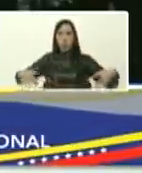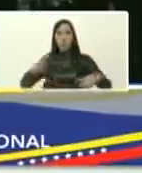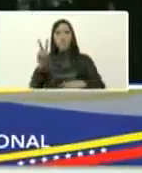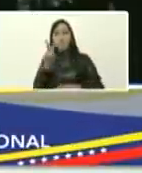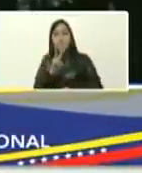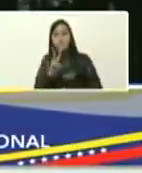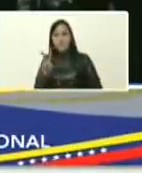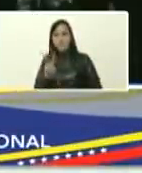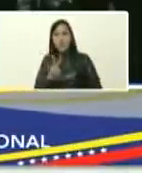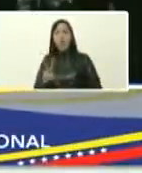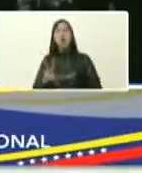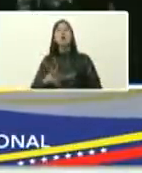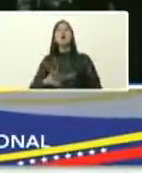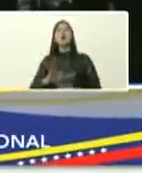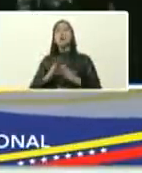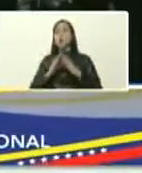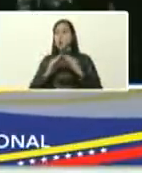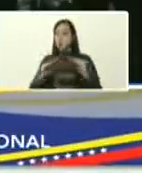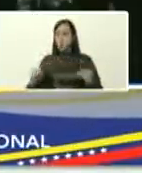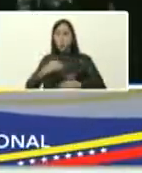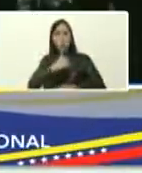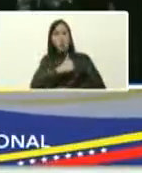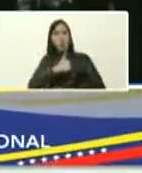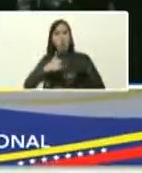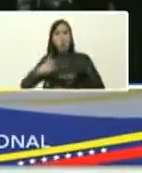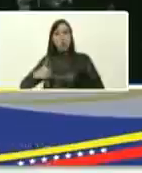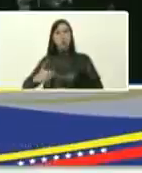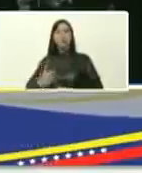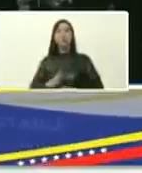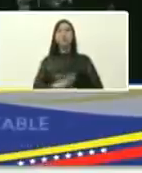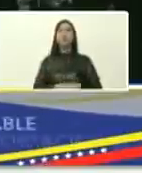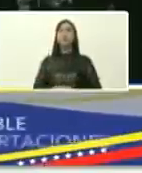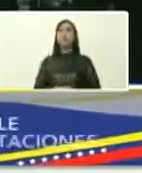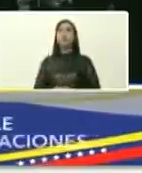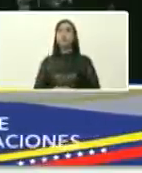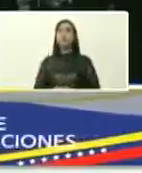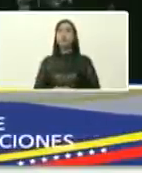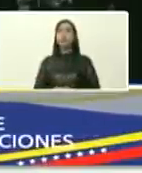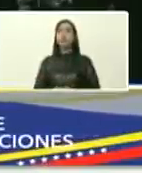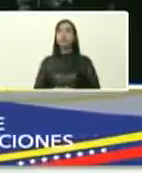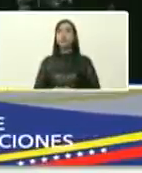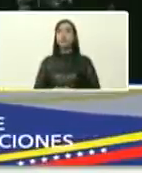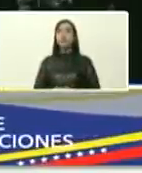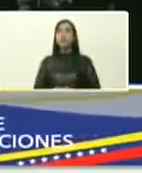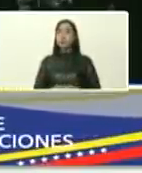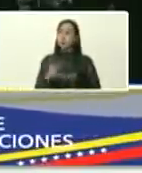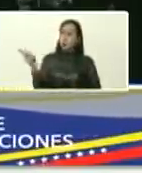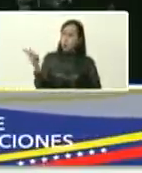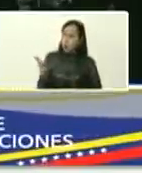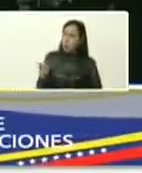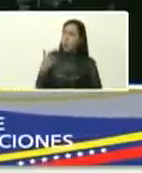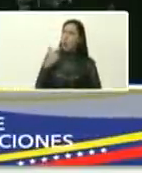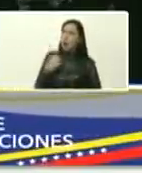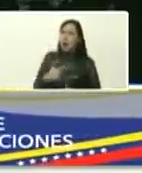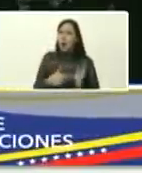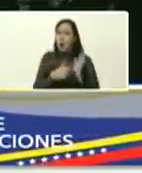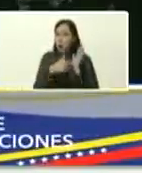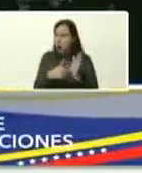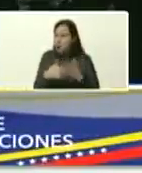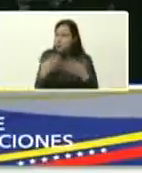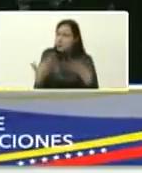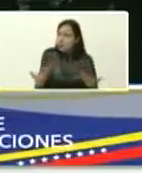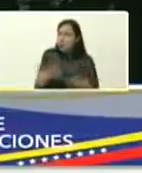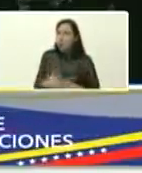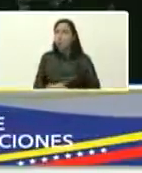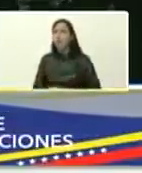mundo así quiere. Bueno, Delis, Santos, ¿qué más nos pueden mostrar a